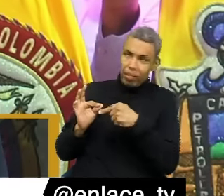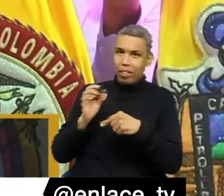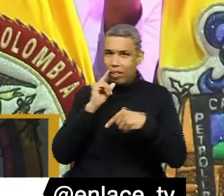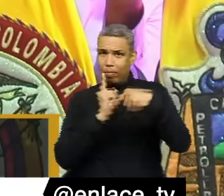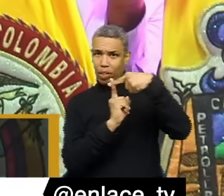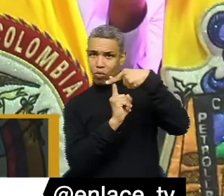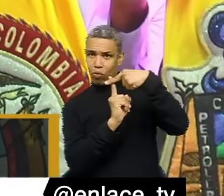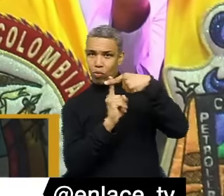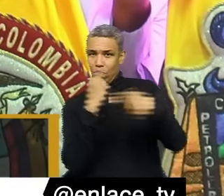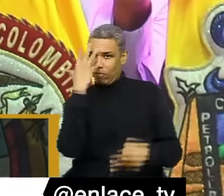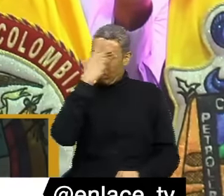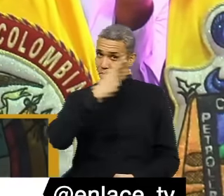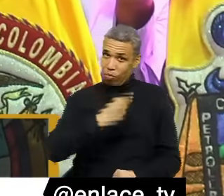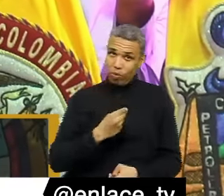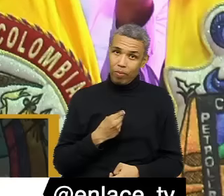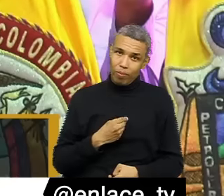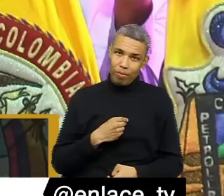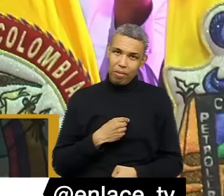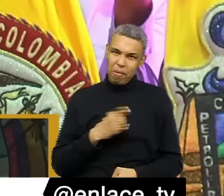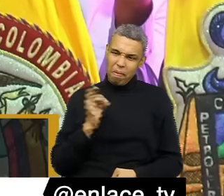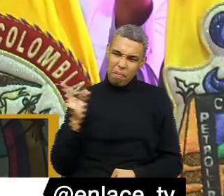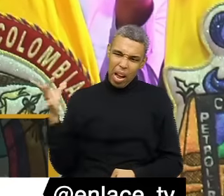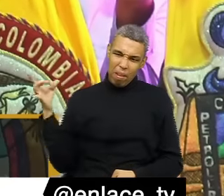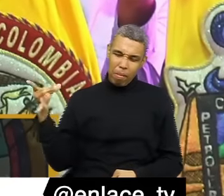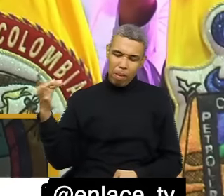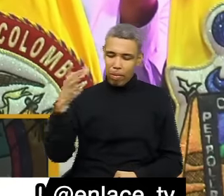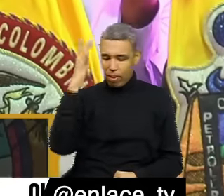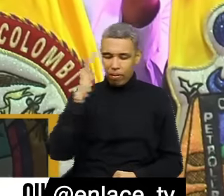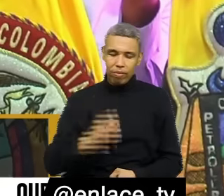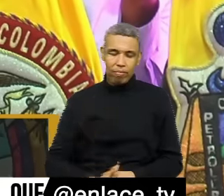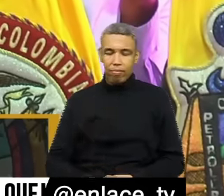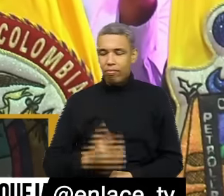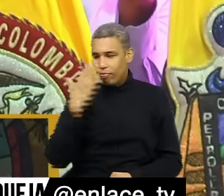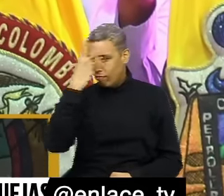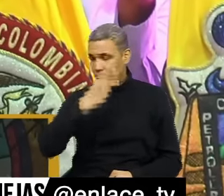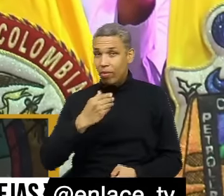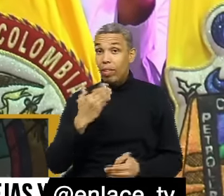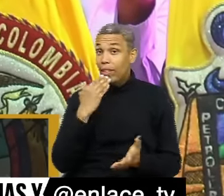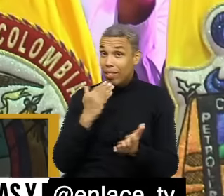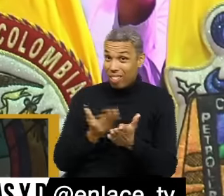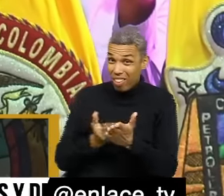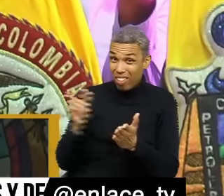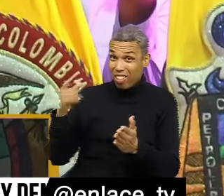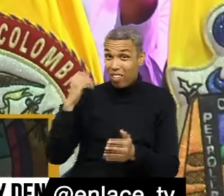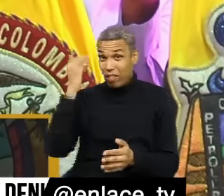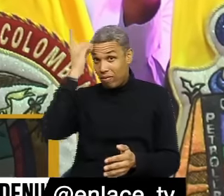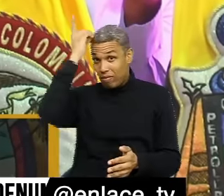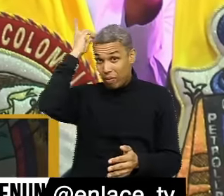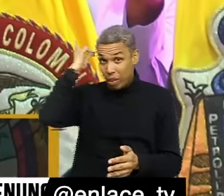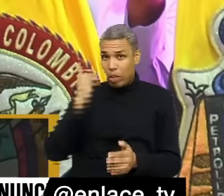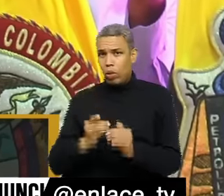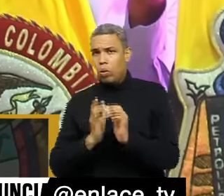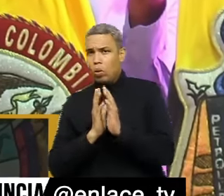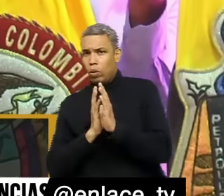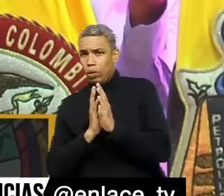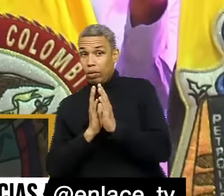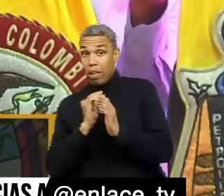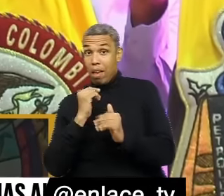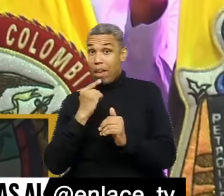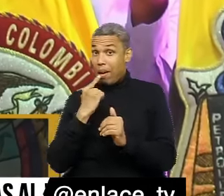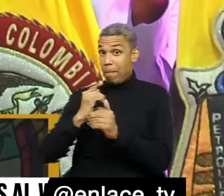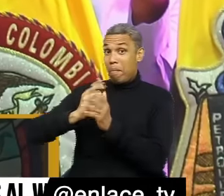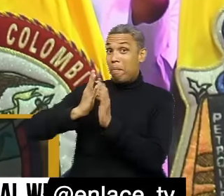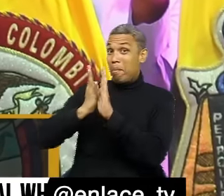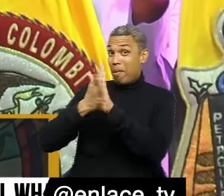y agradecerle, alcalde, por sus palabras tan sencillas pero tan significativas.